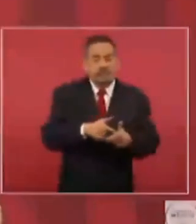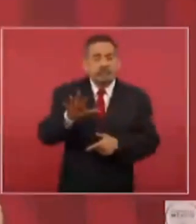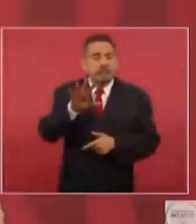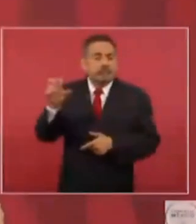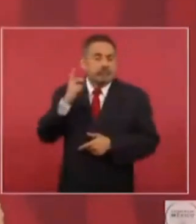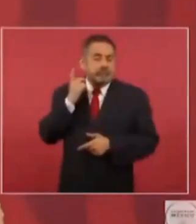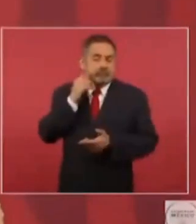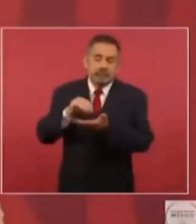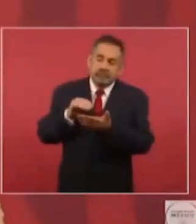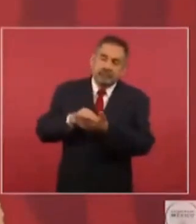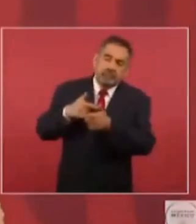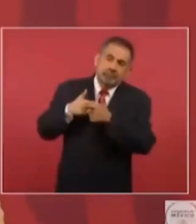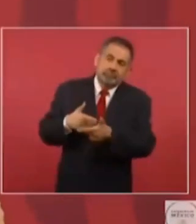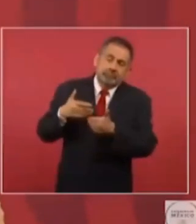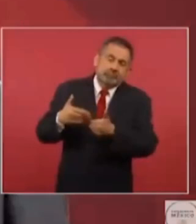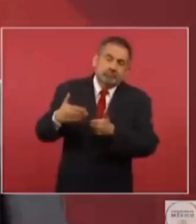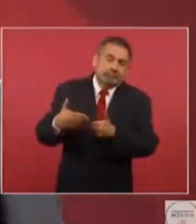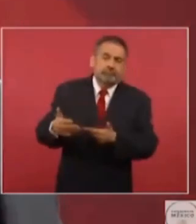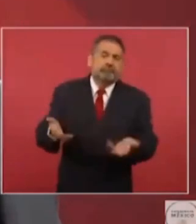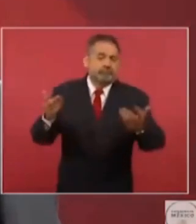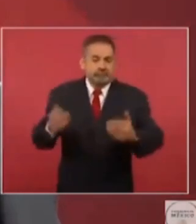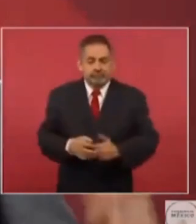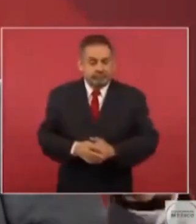el 80% quiere una reforma,